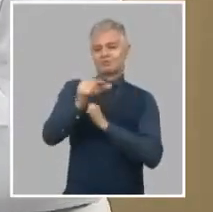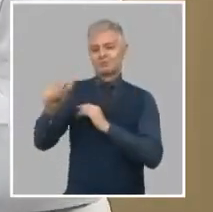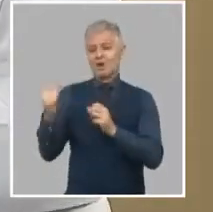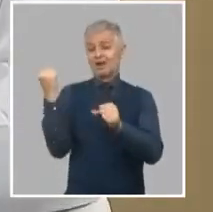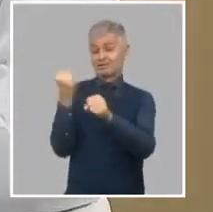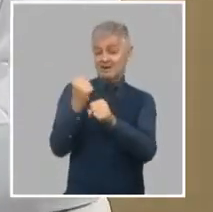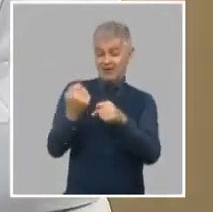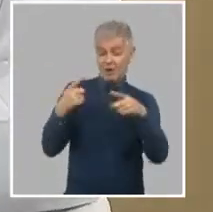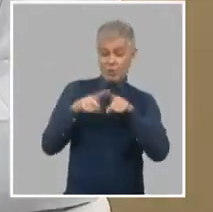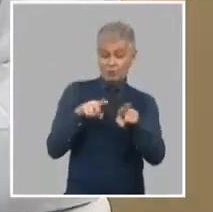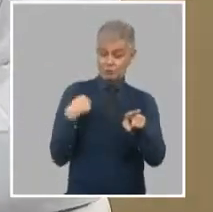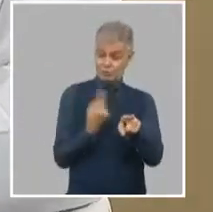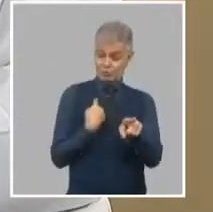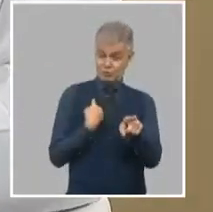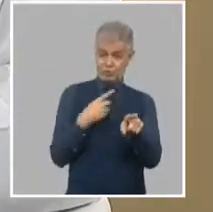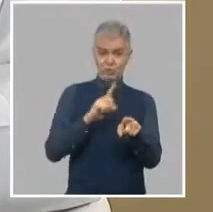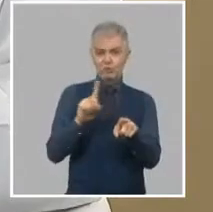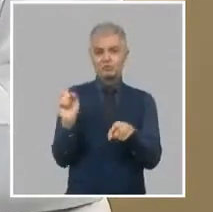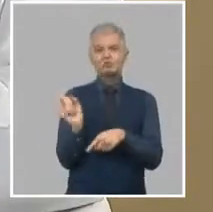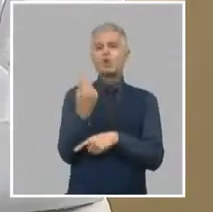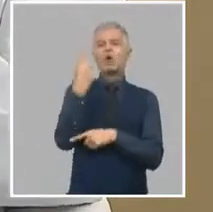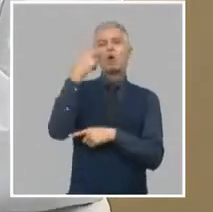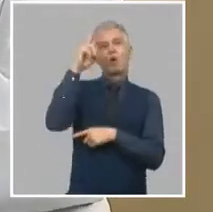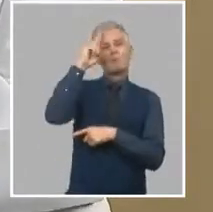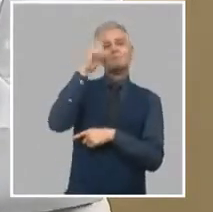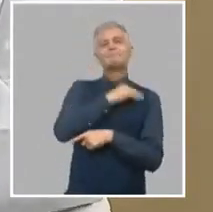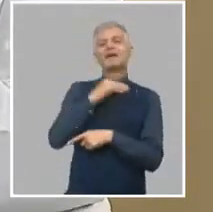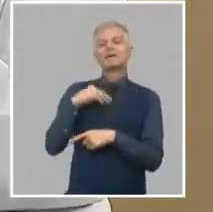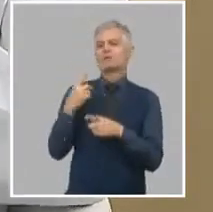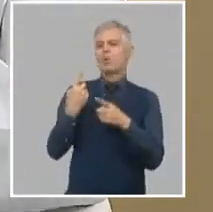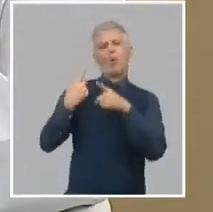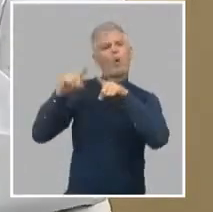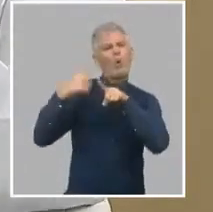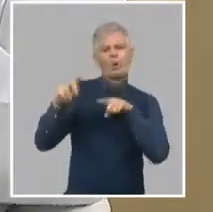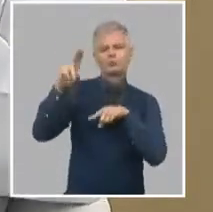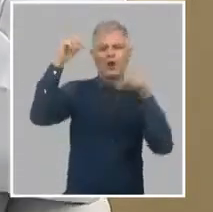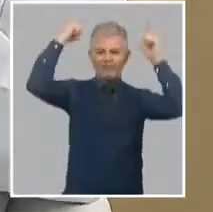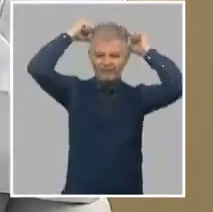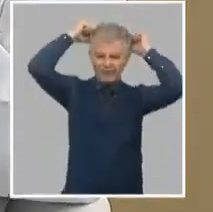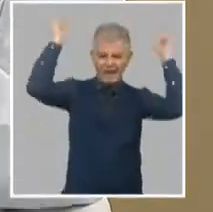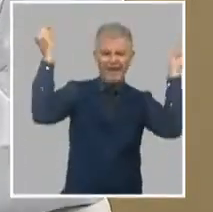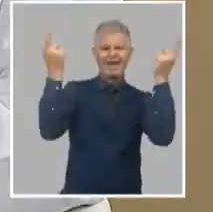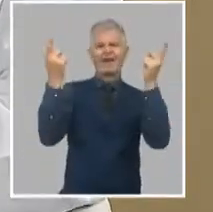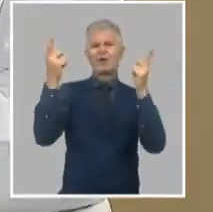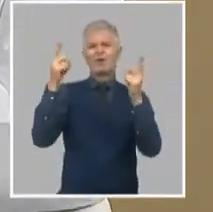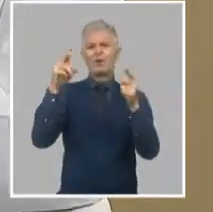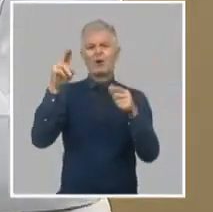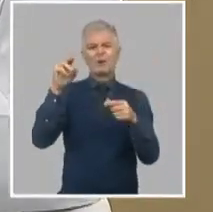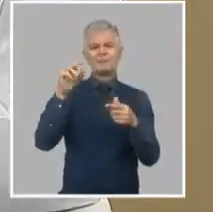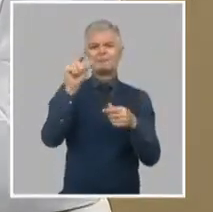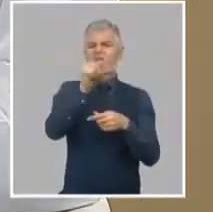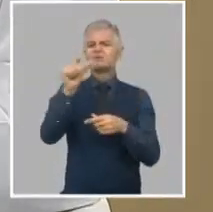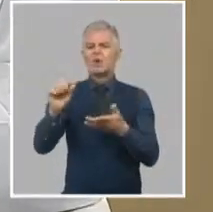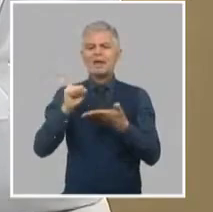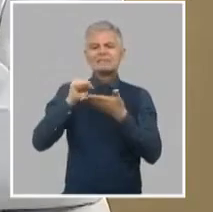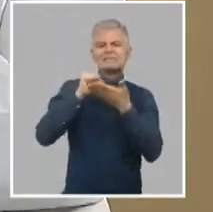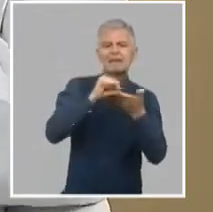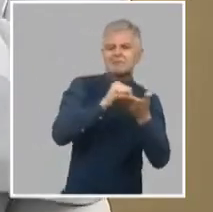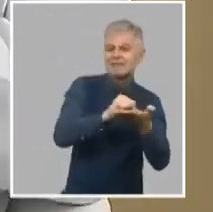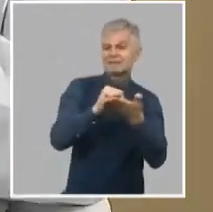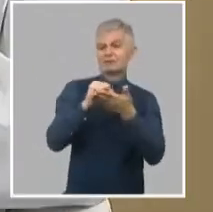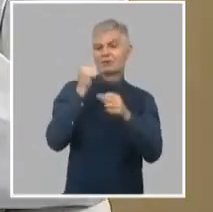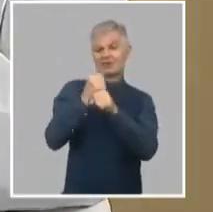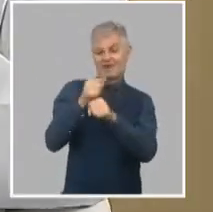con nosotros en el hospital, no solo el personal médico, sino el resto del personal, los enfermeros, el personal de servicio